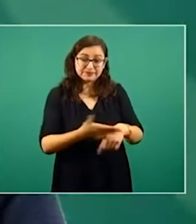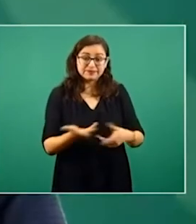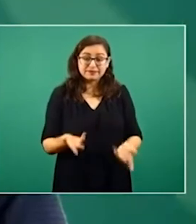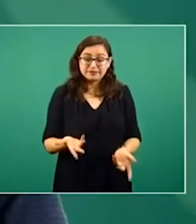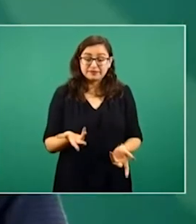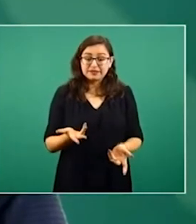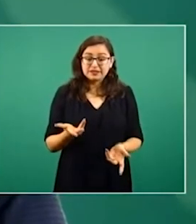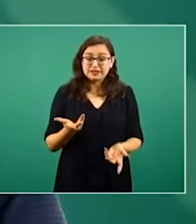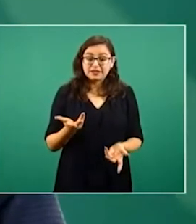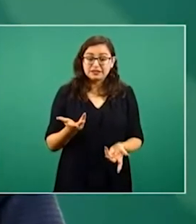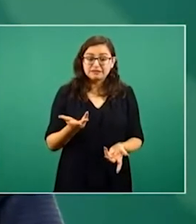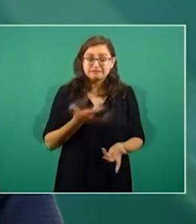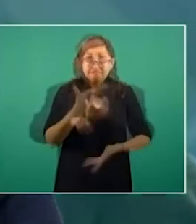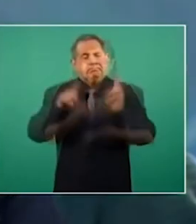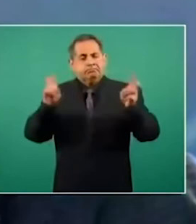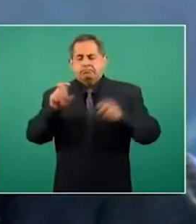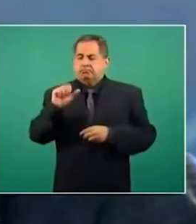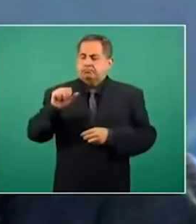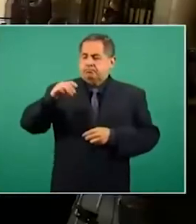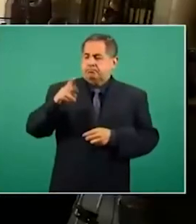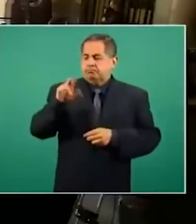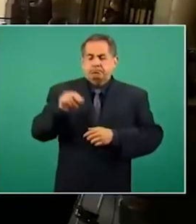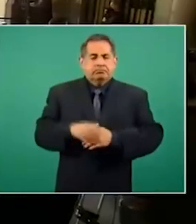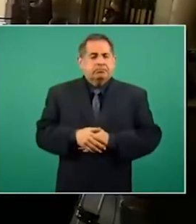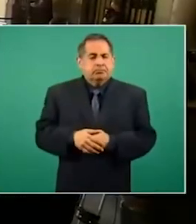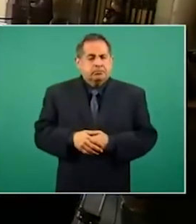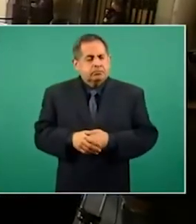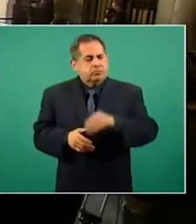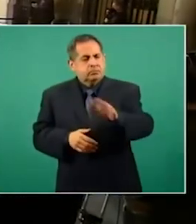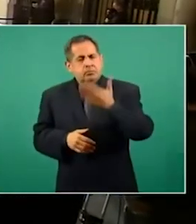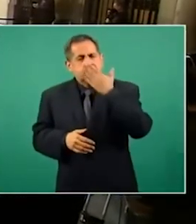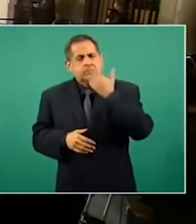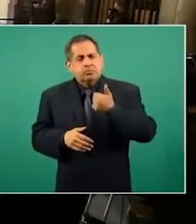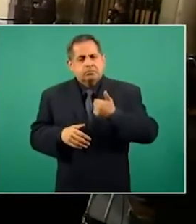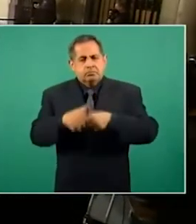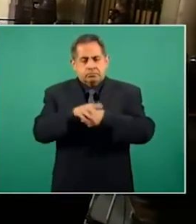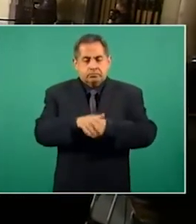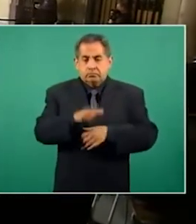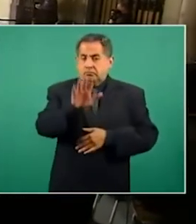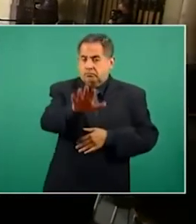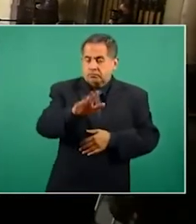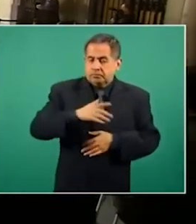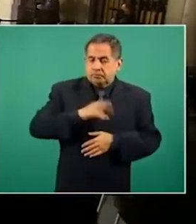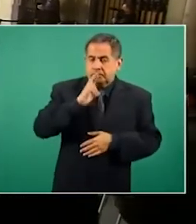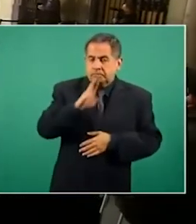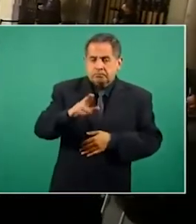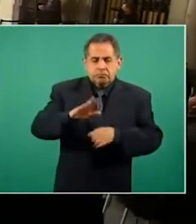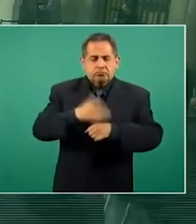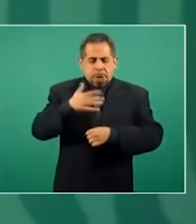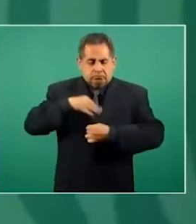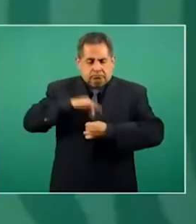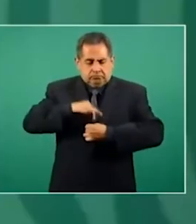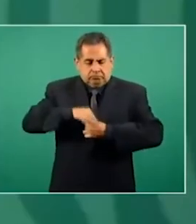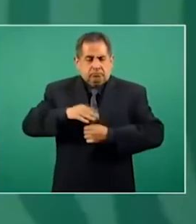para darle la disculpa pública. Entonces, ¿no hubo presiones para que no investigaran? Yo te estoy relatando por qué voté como voté.